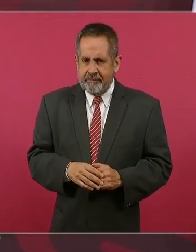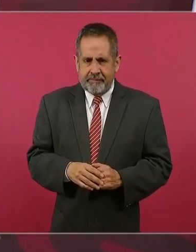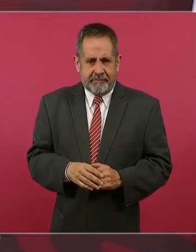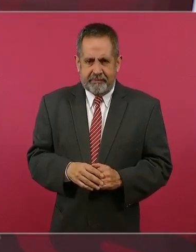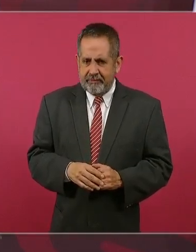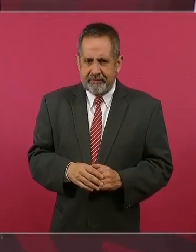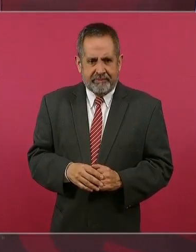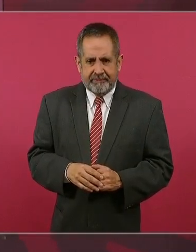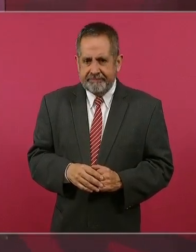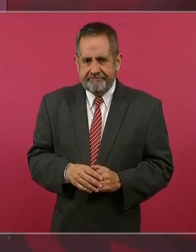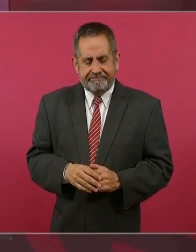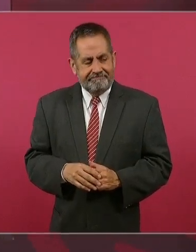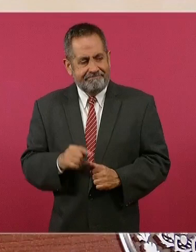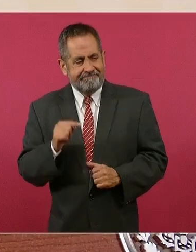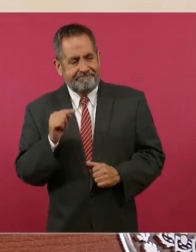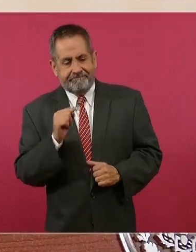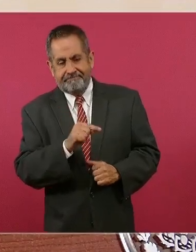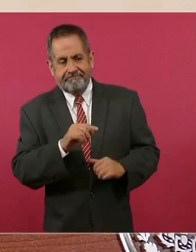No, es un asunto